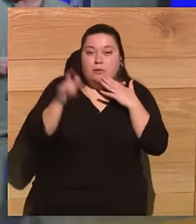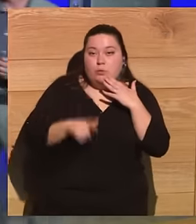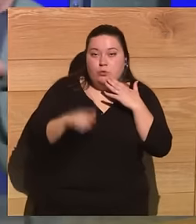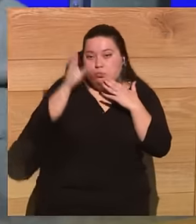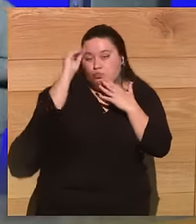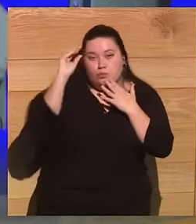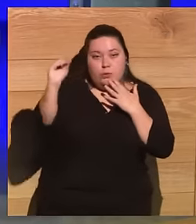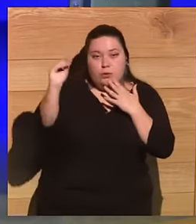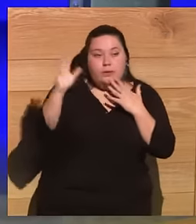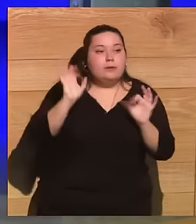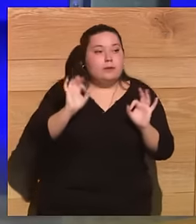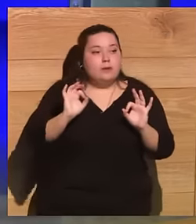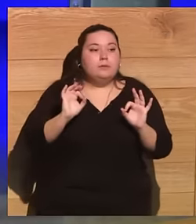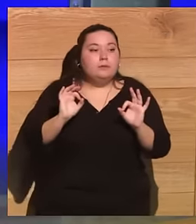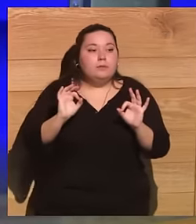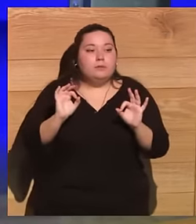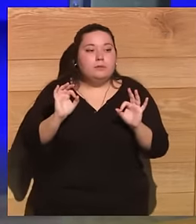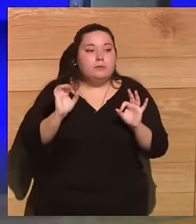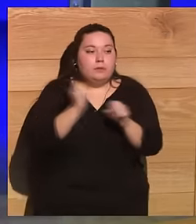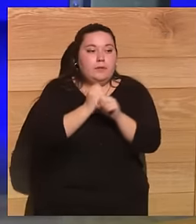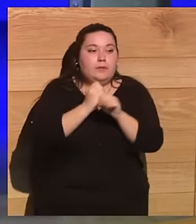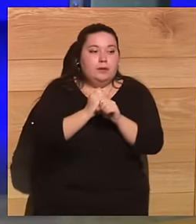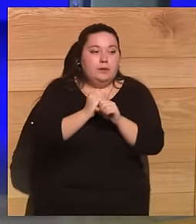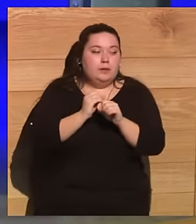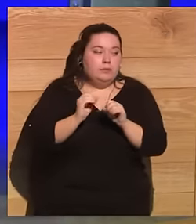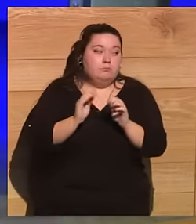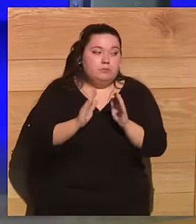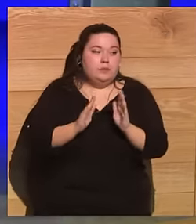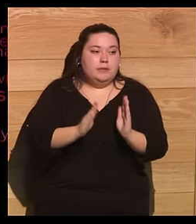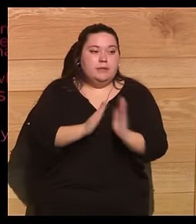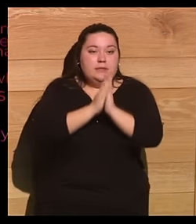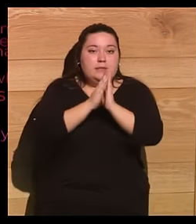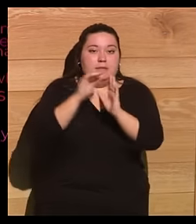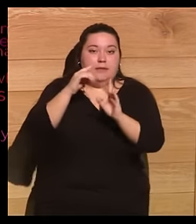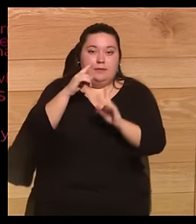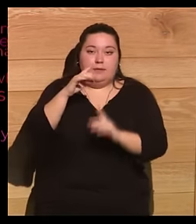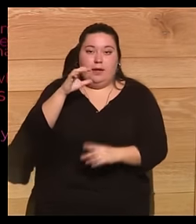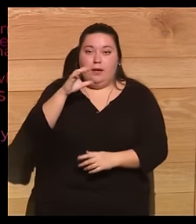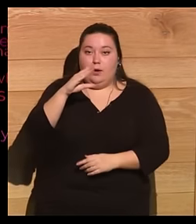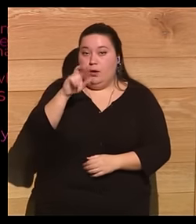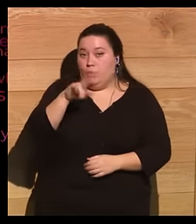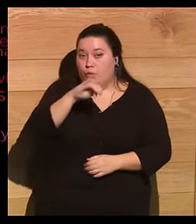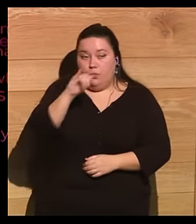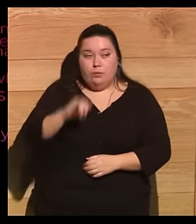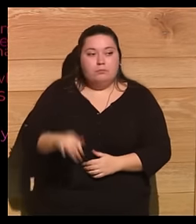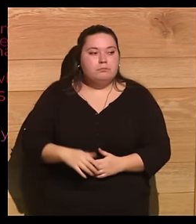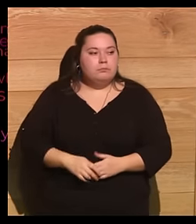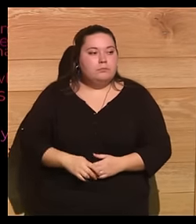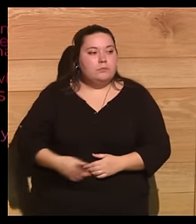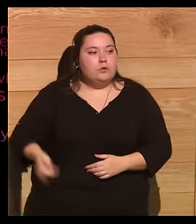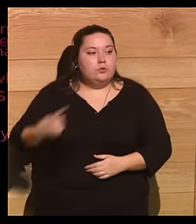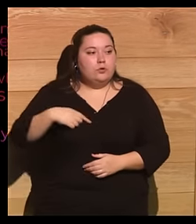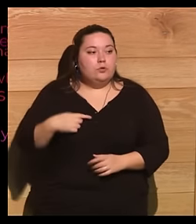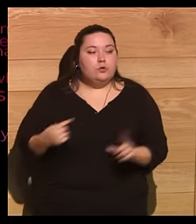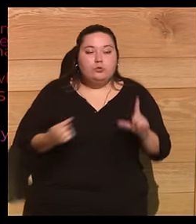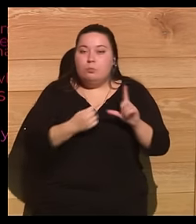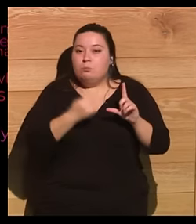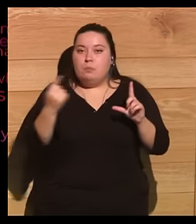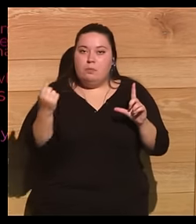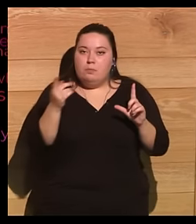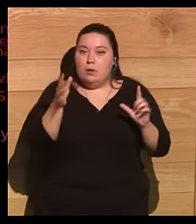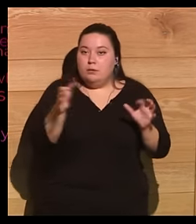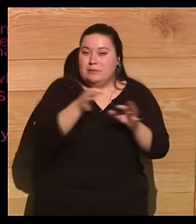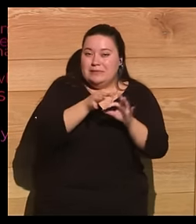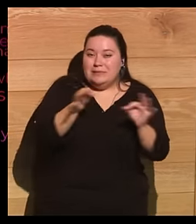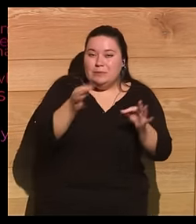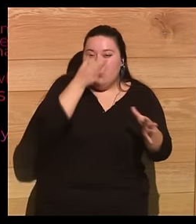inteligentes, este es el trabajo de Jack Callen y Alexander Huth, ahora somos capaces de tener mapas muy refinados